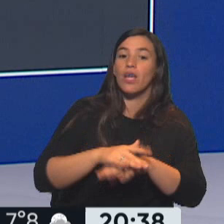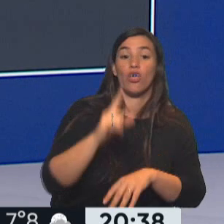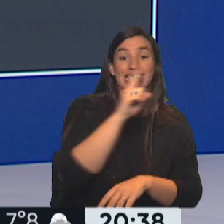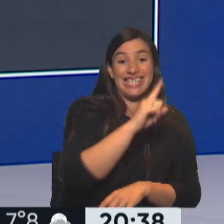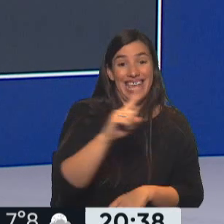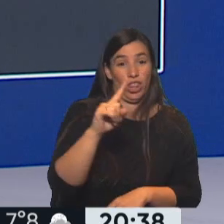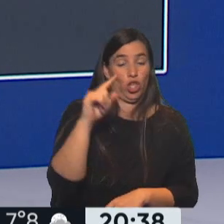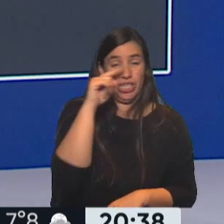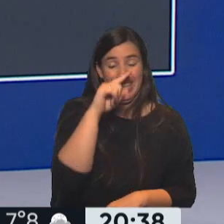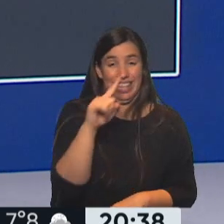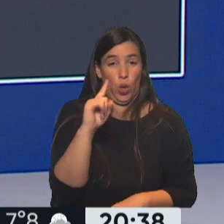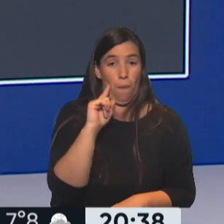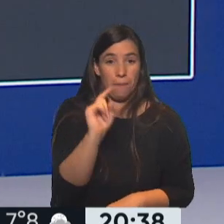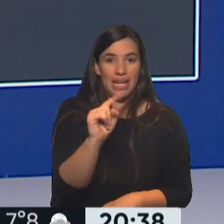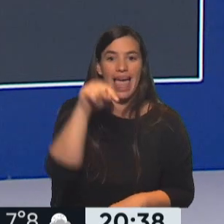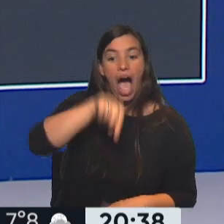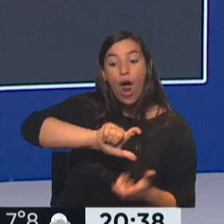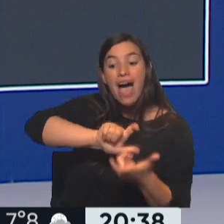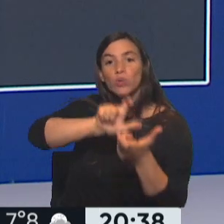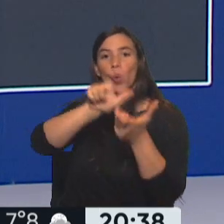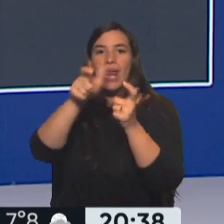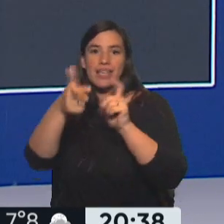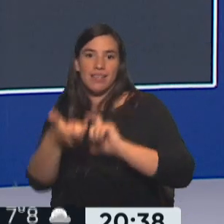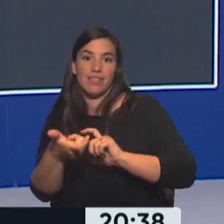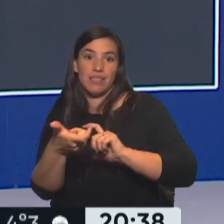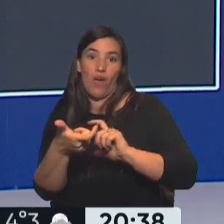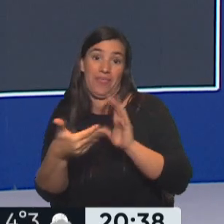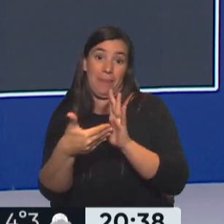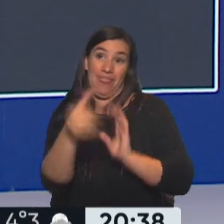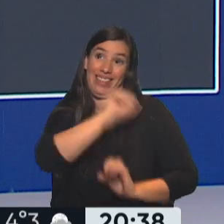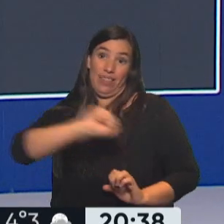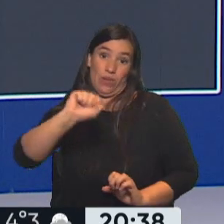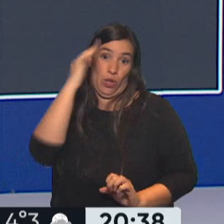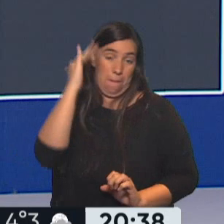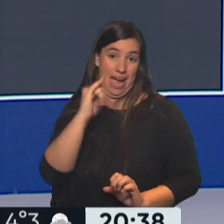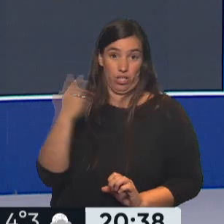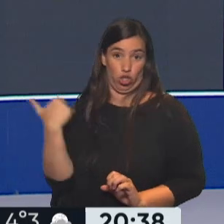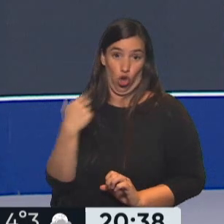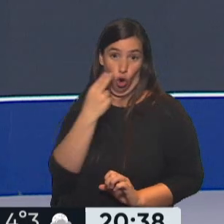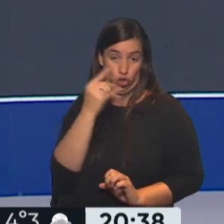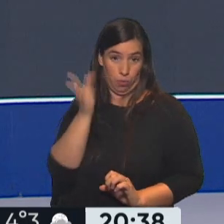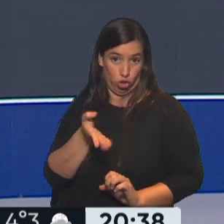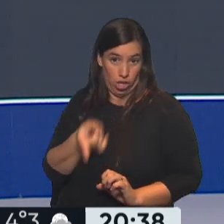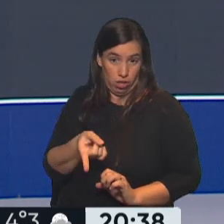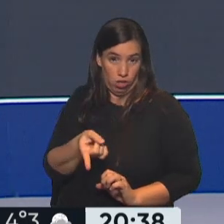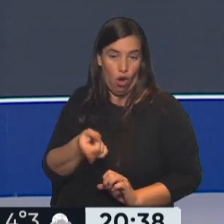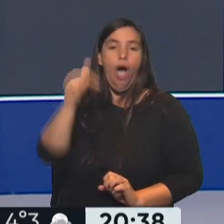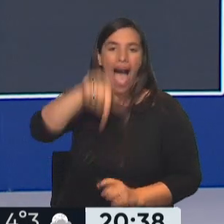y ahora con la actualización correspondiente a la inflación de marzo, que fue del 11%, pasaría a